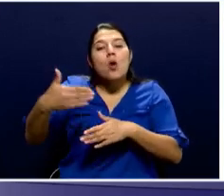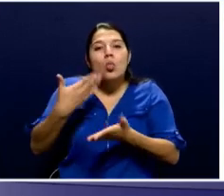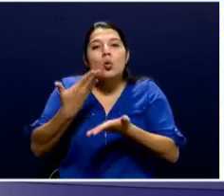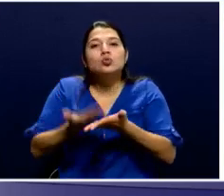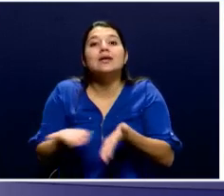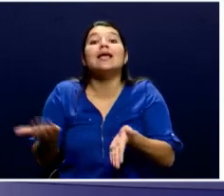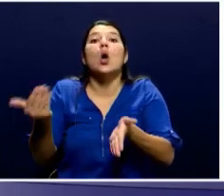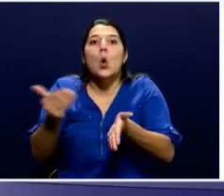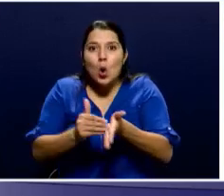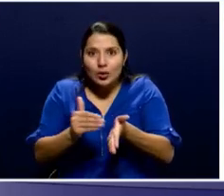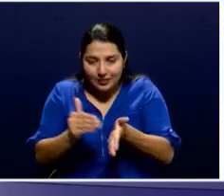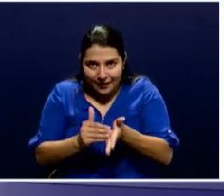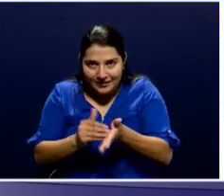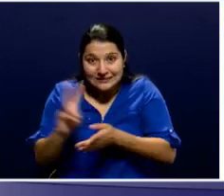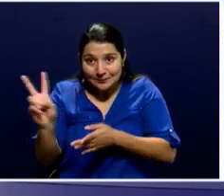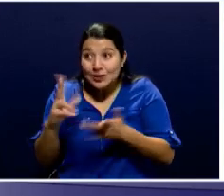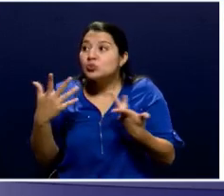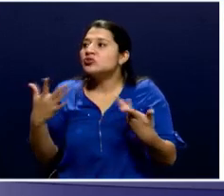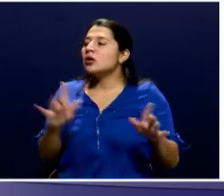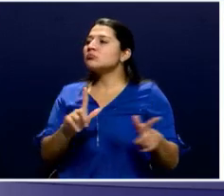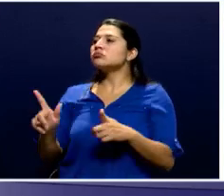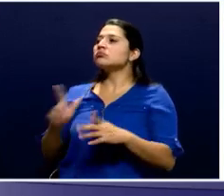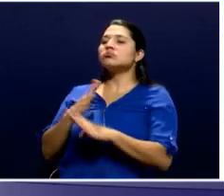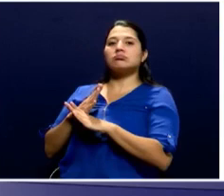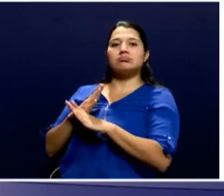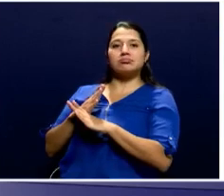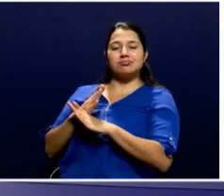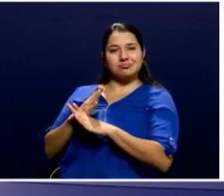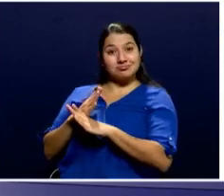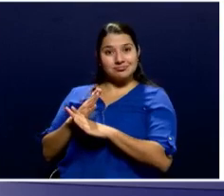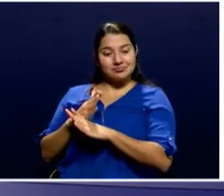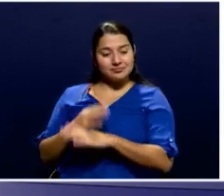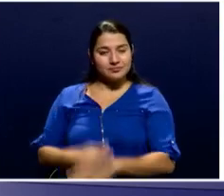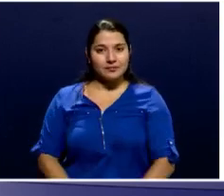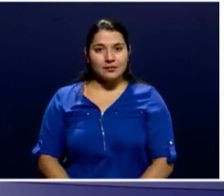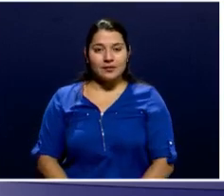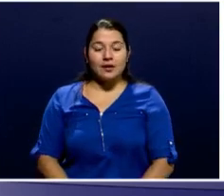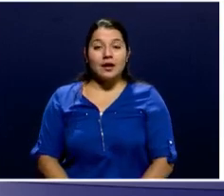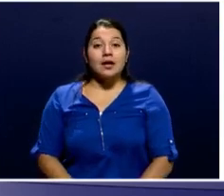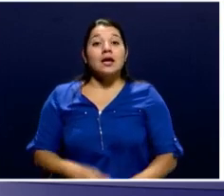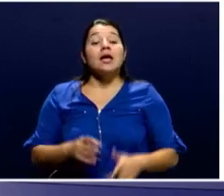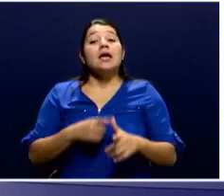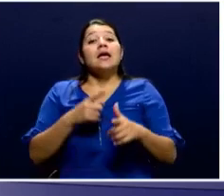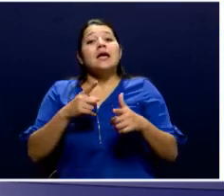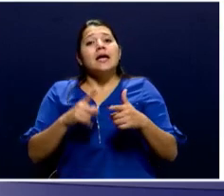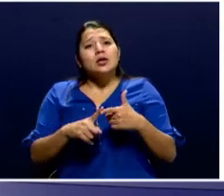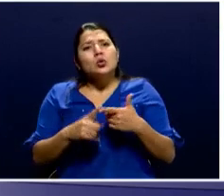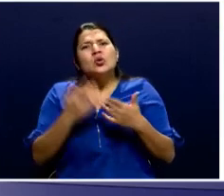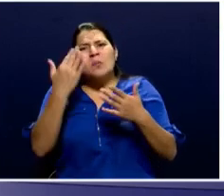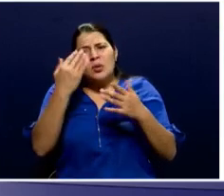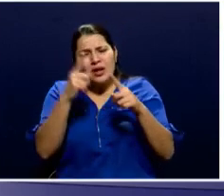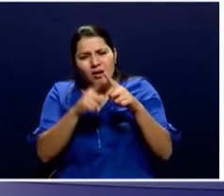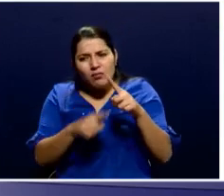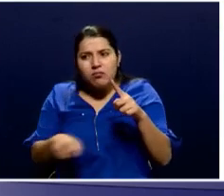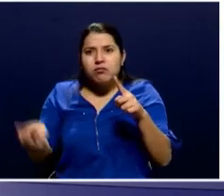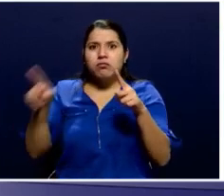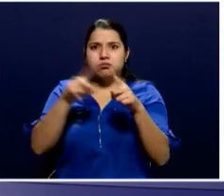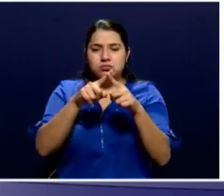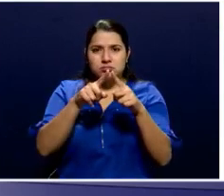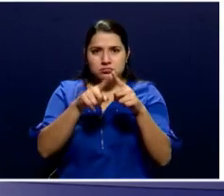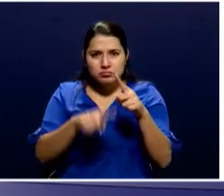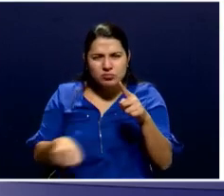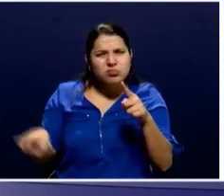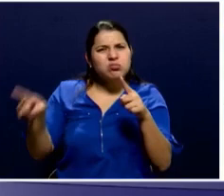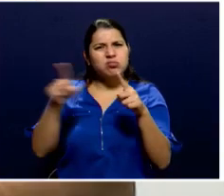ver metidos, digamos, por efectos de la infección. ¿Qué son las oleadas que se vienen? Bueno, lo